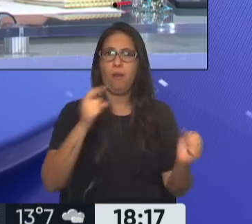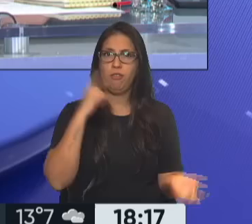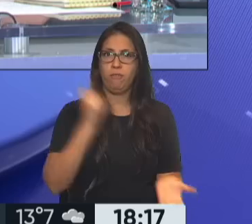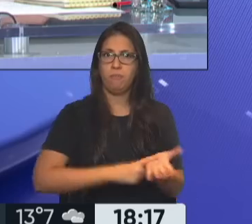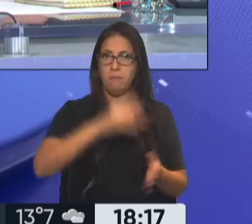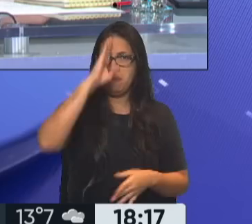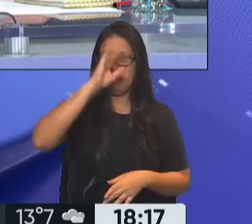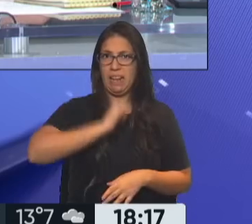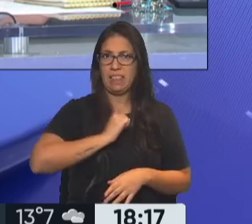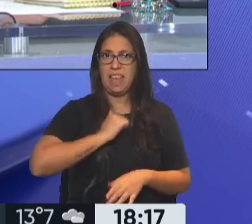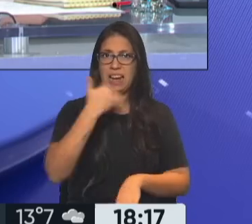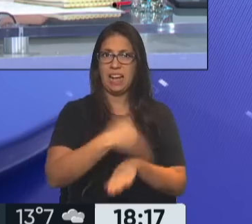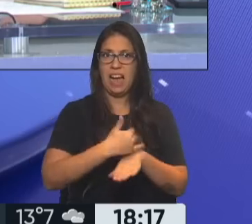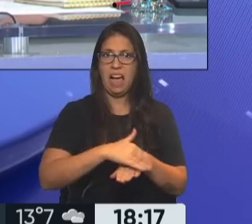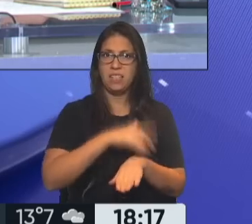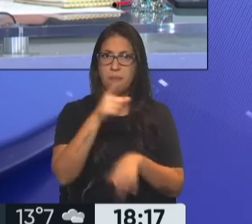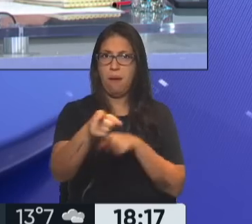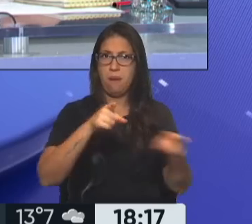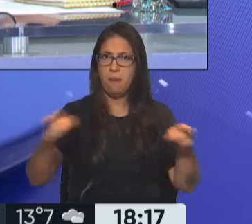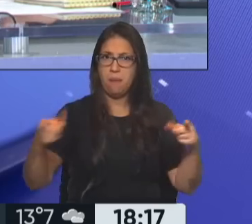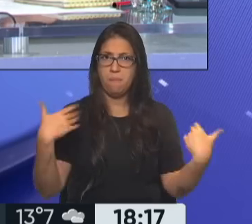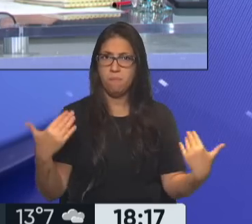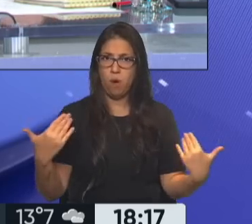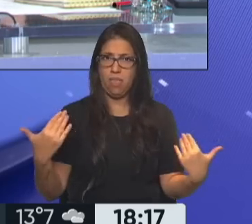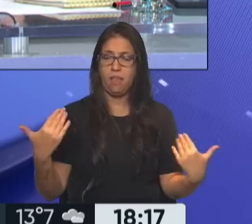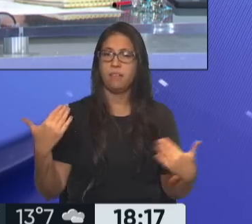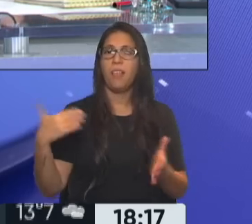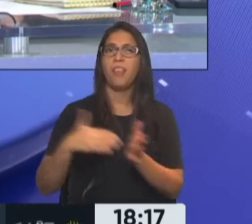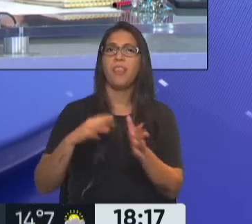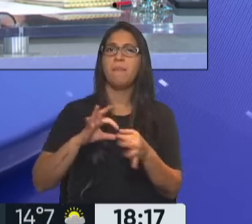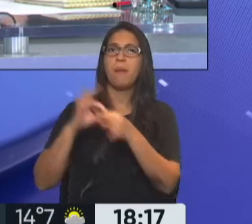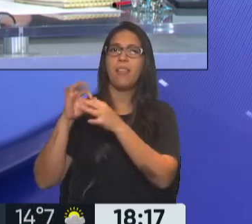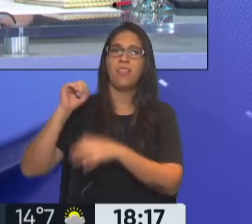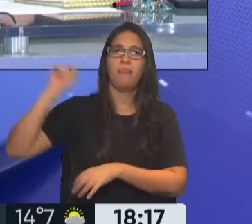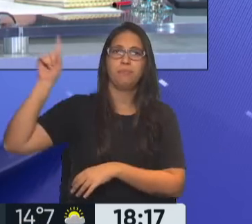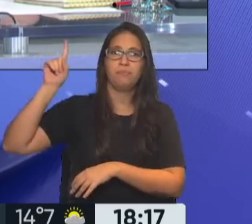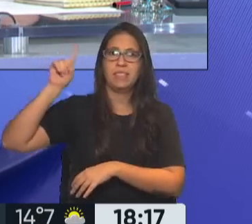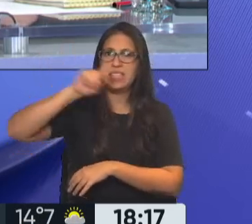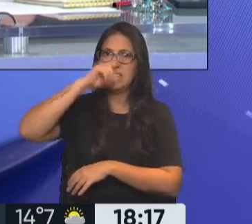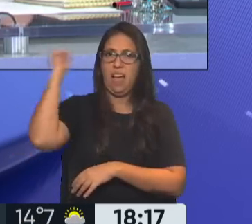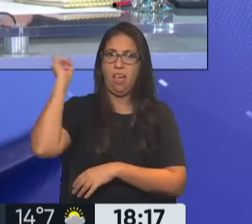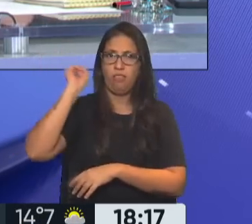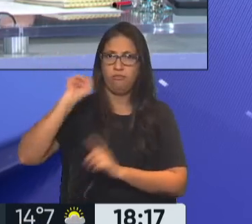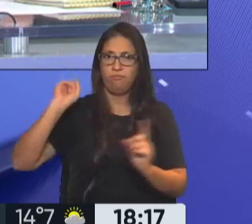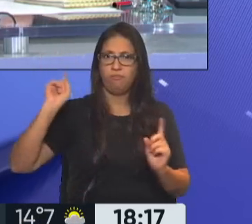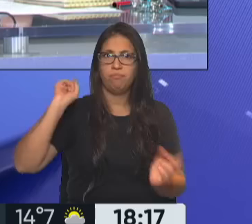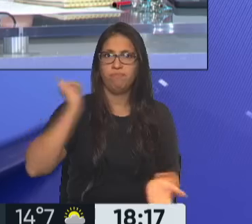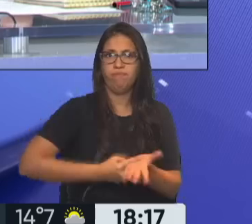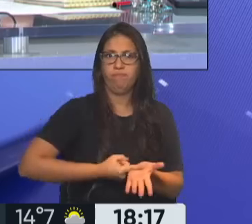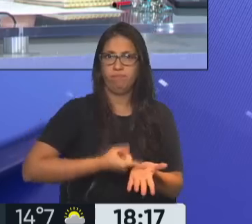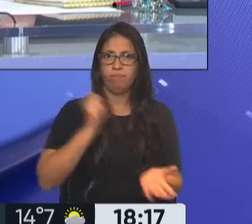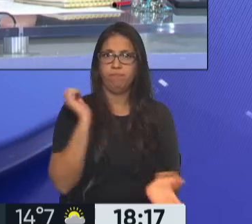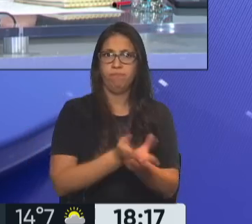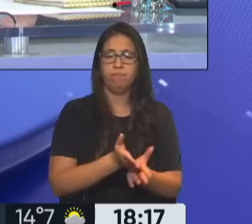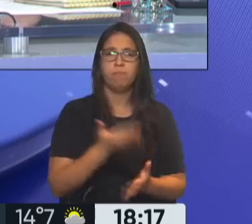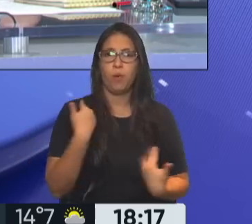pueden salir a las calles a combatir el crimen organizado sin la necesidad de decretar el estado de emergencia, más condenas a los delitos